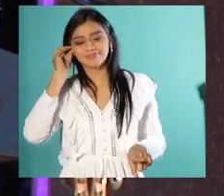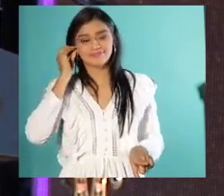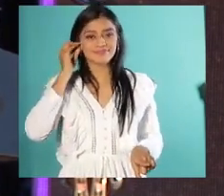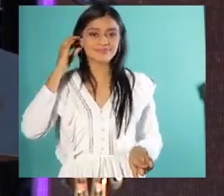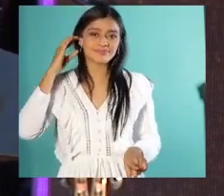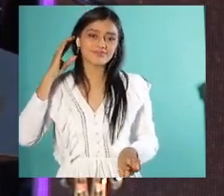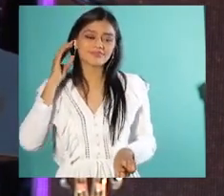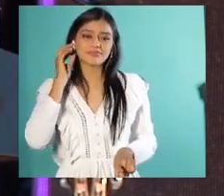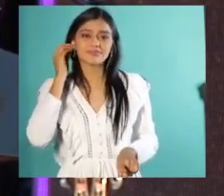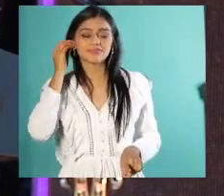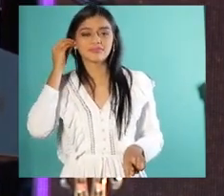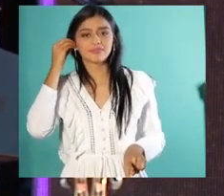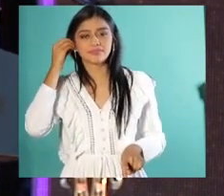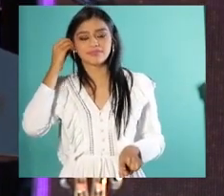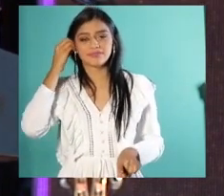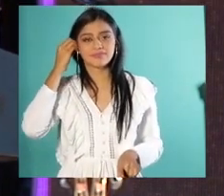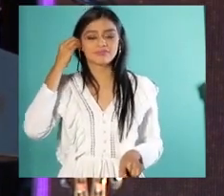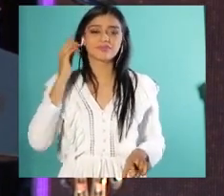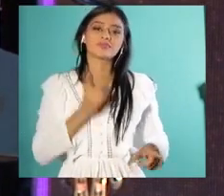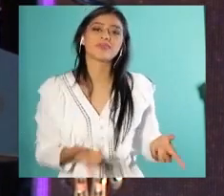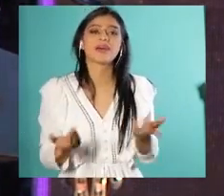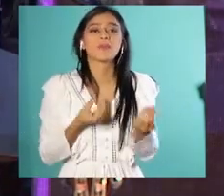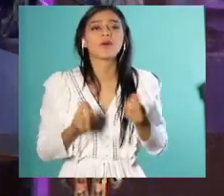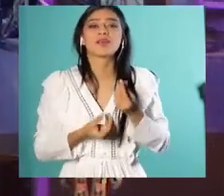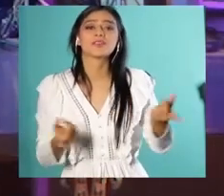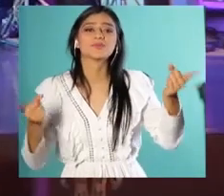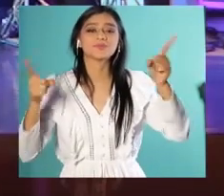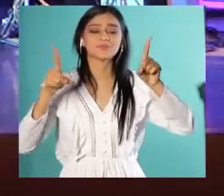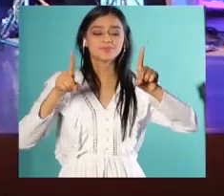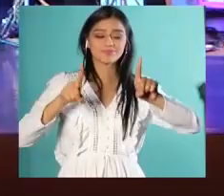pasar, no te pierdas lo que puede